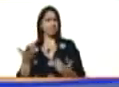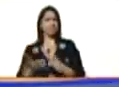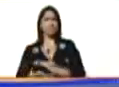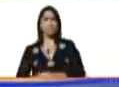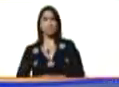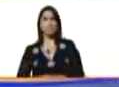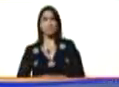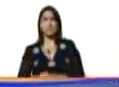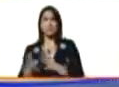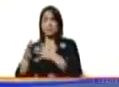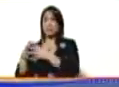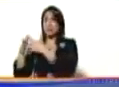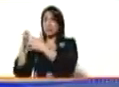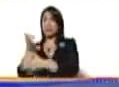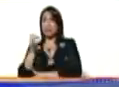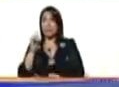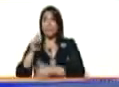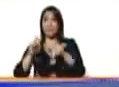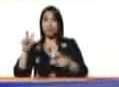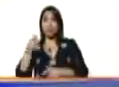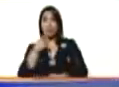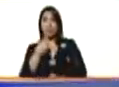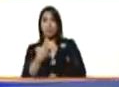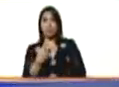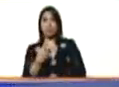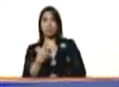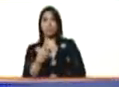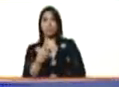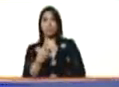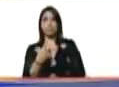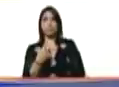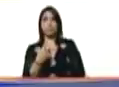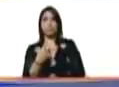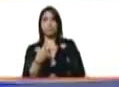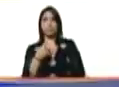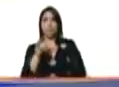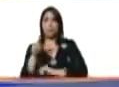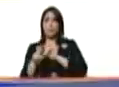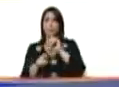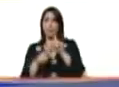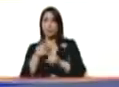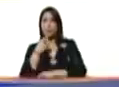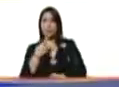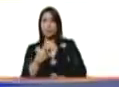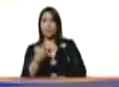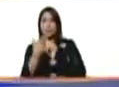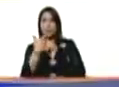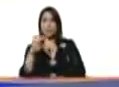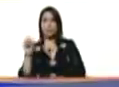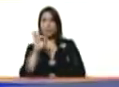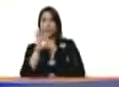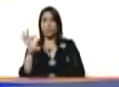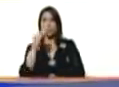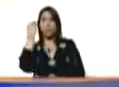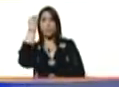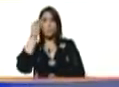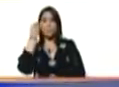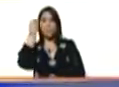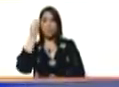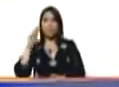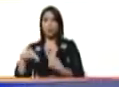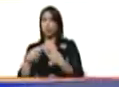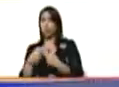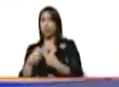En Estados Unidos hay gente que dice, y las encuestas marcan, que el 30% de la gente cree que nunca